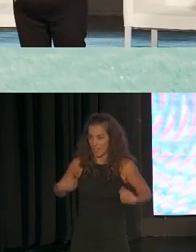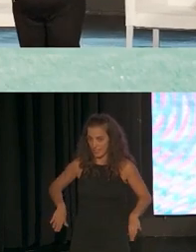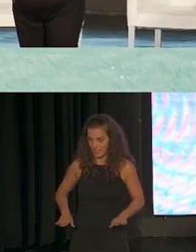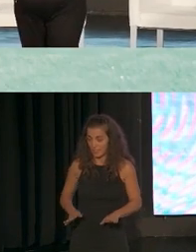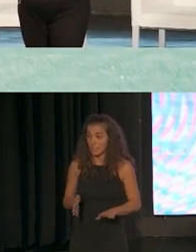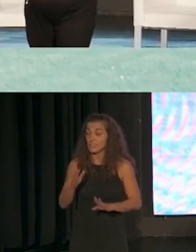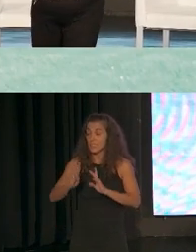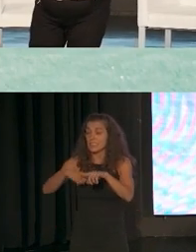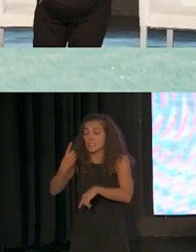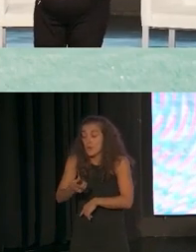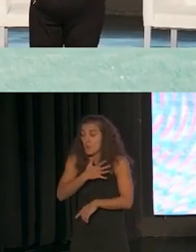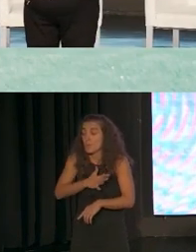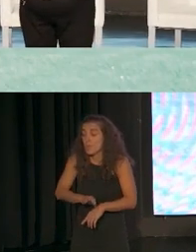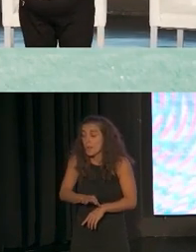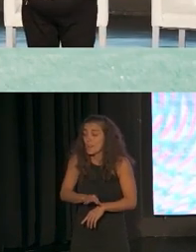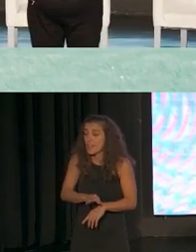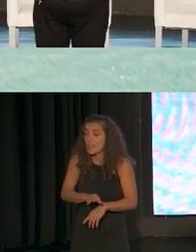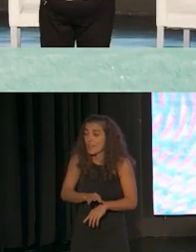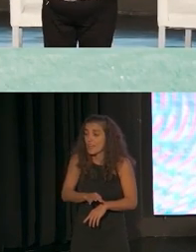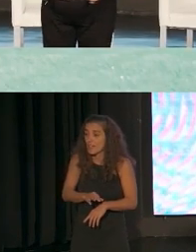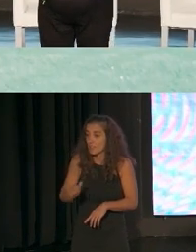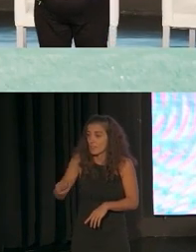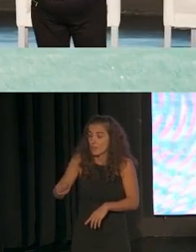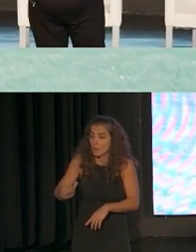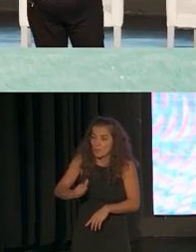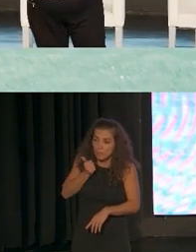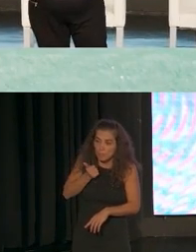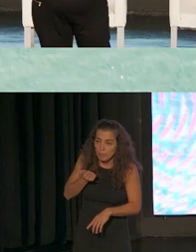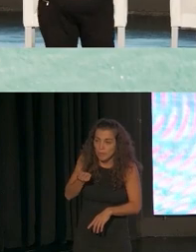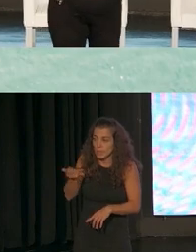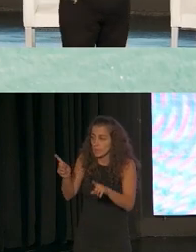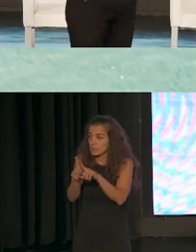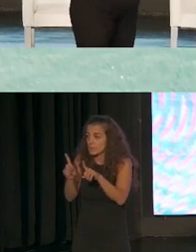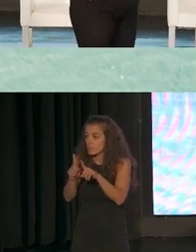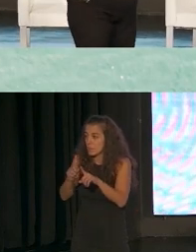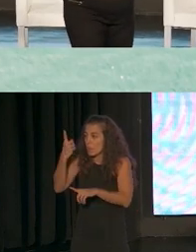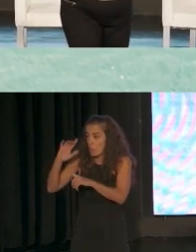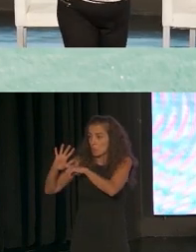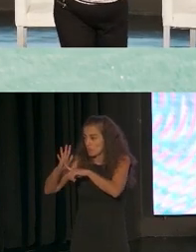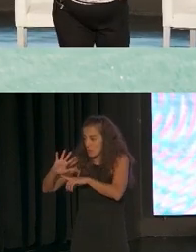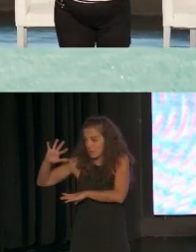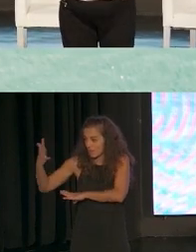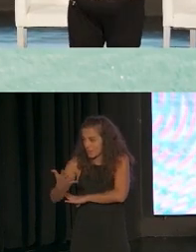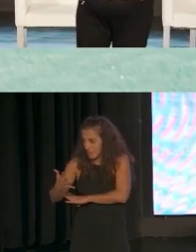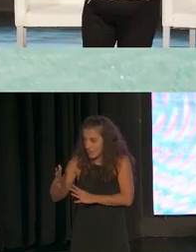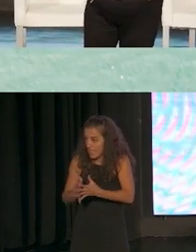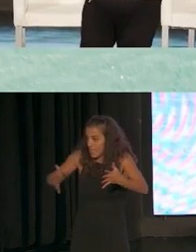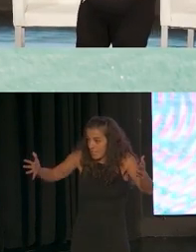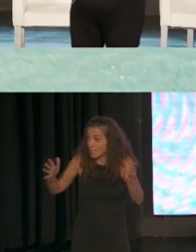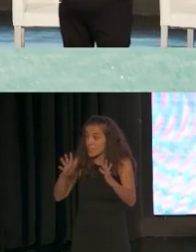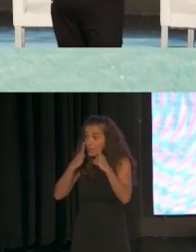mejor luego resulta que era solo un galgo o un perro de raza grande pero por si acaso nuestro